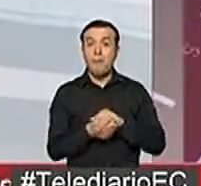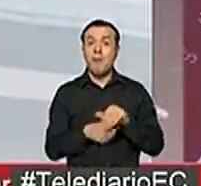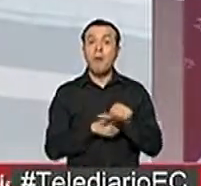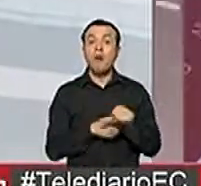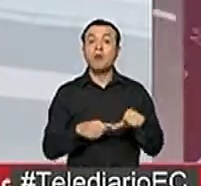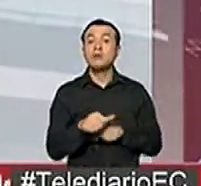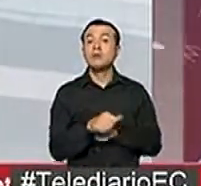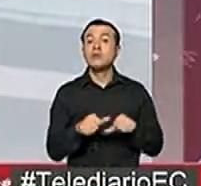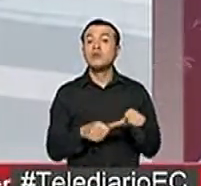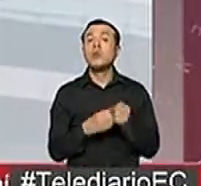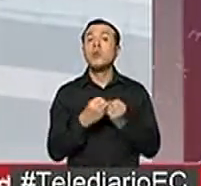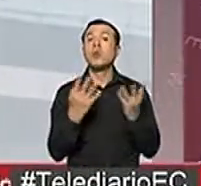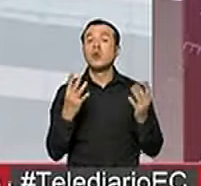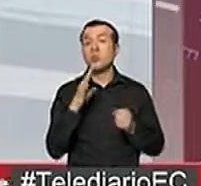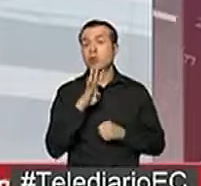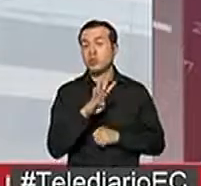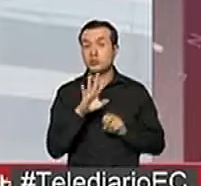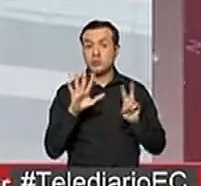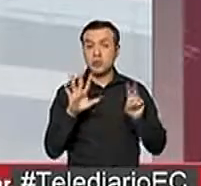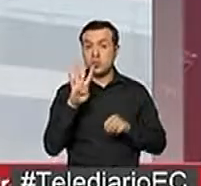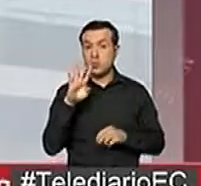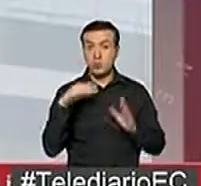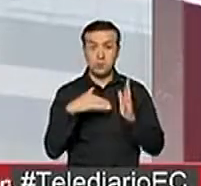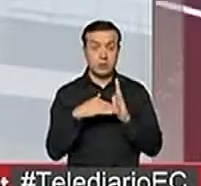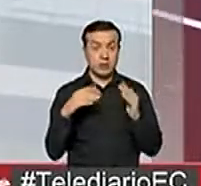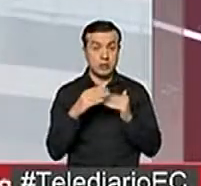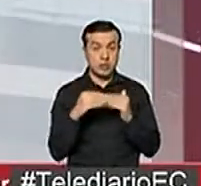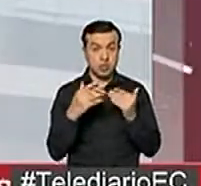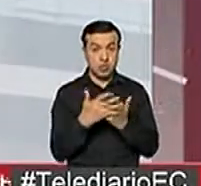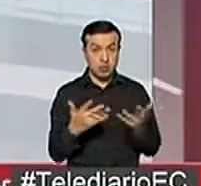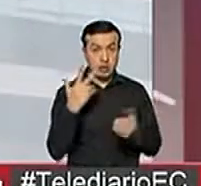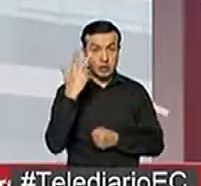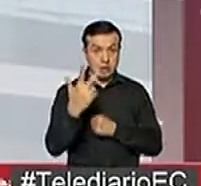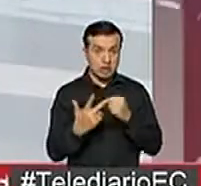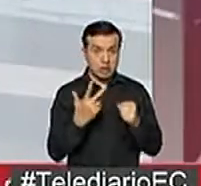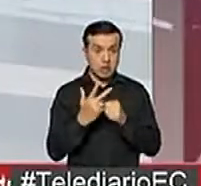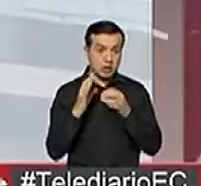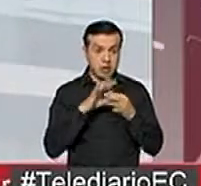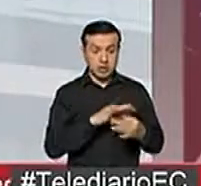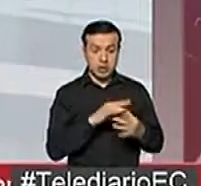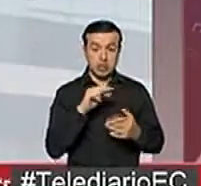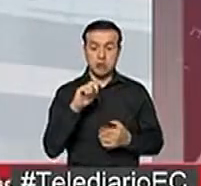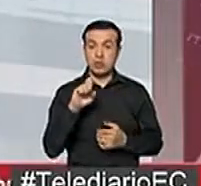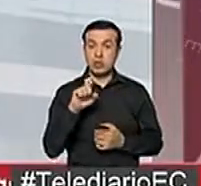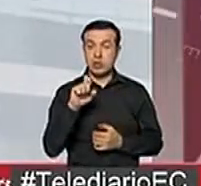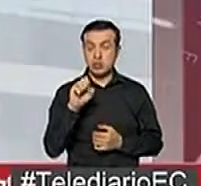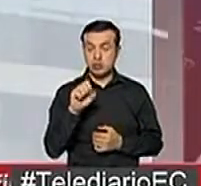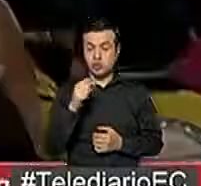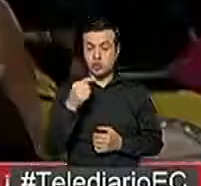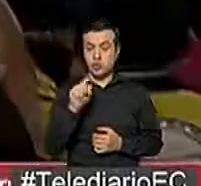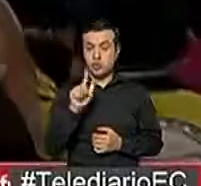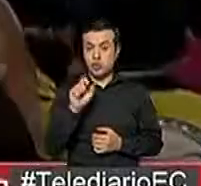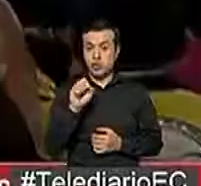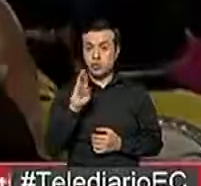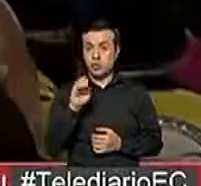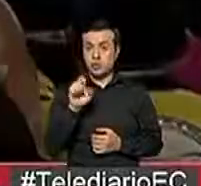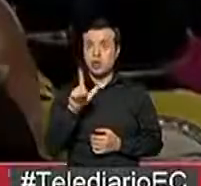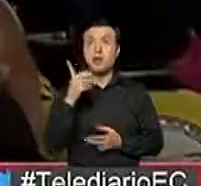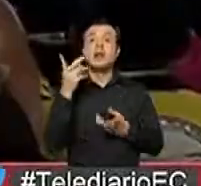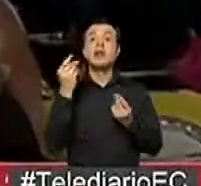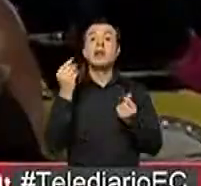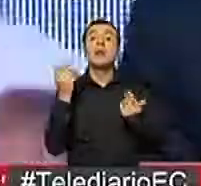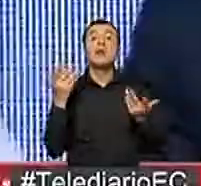de nóminas por 474 mil dólares por tres años con Nexo Global, empresa de Pamela Martínez. El dinero